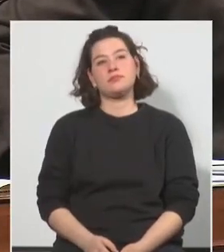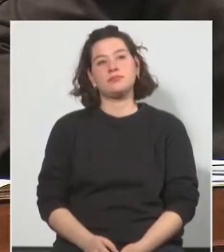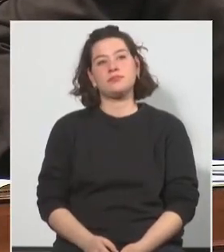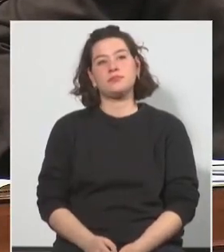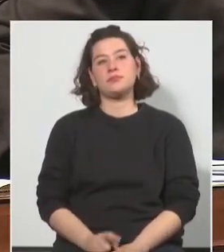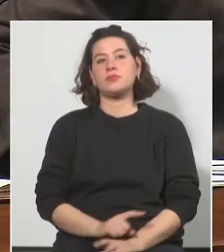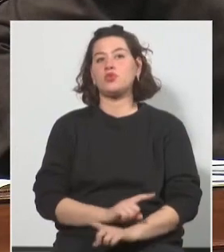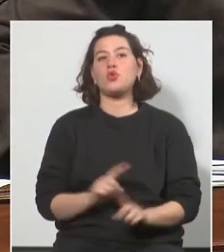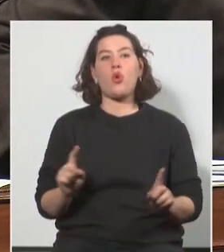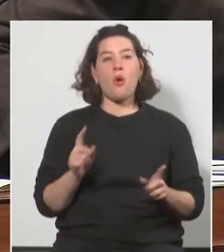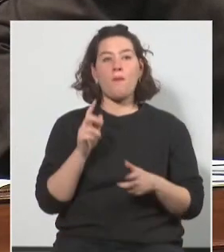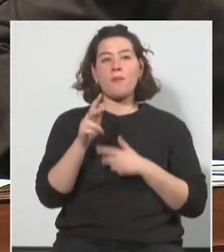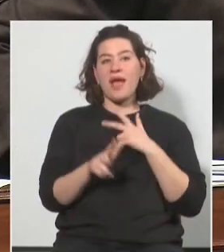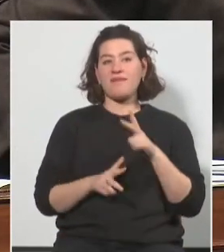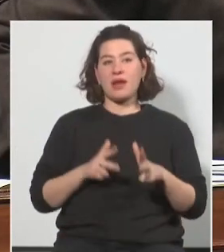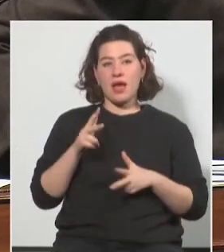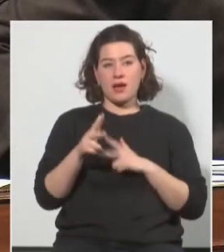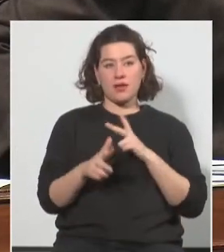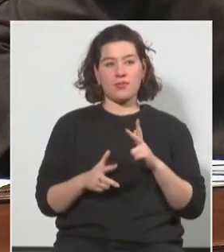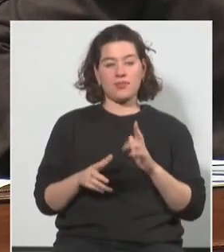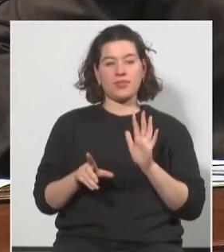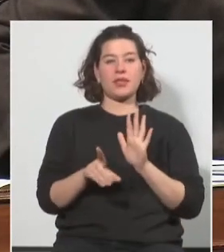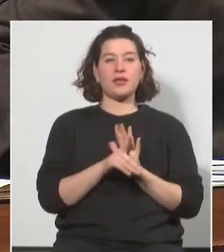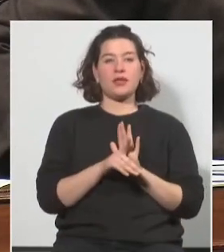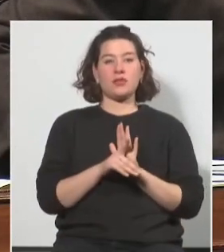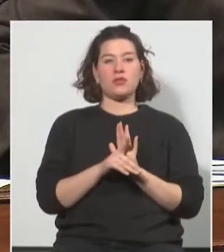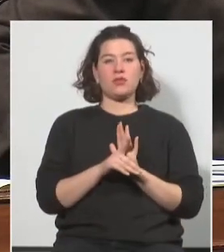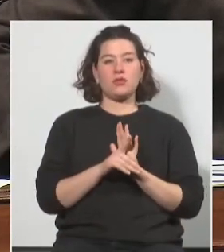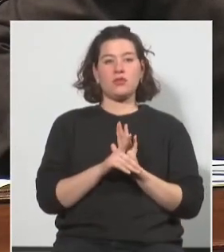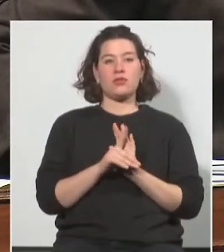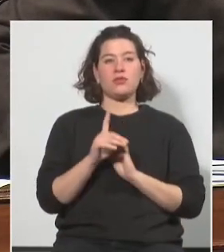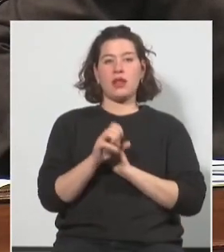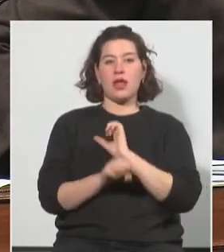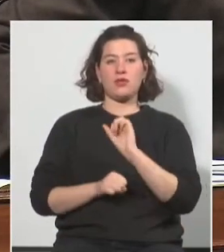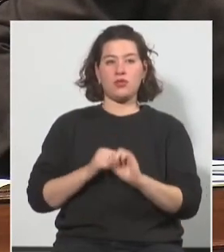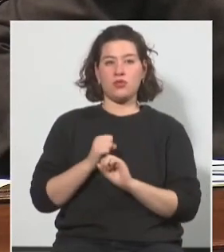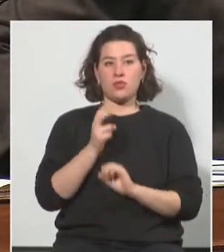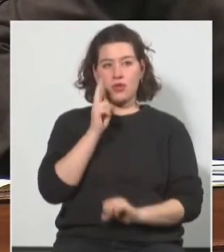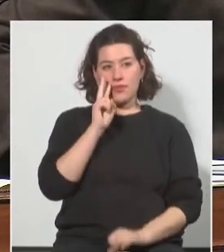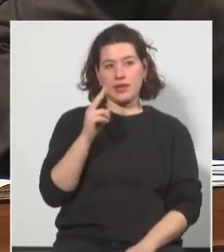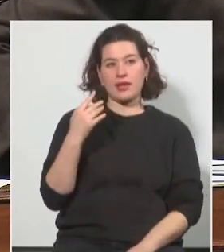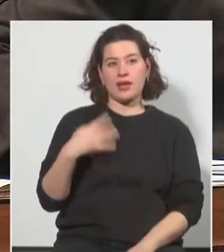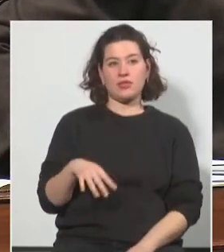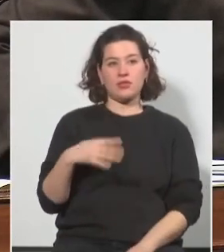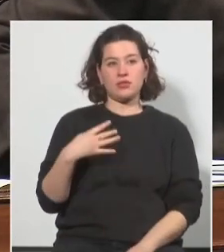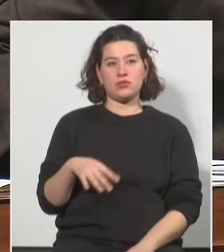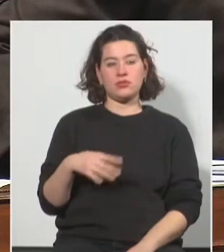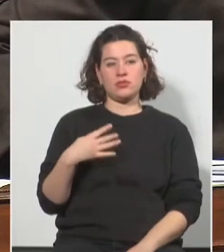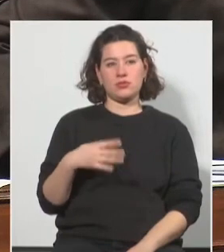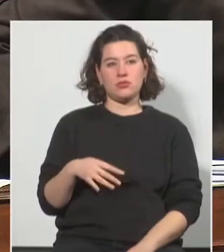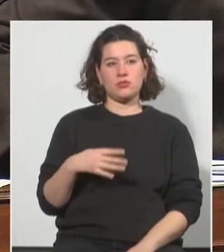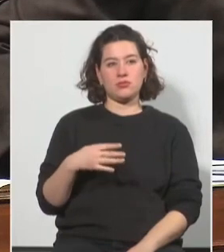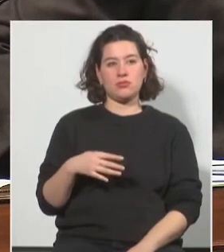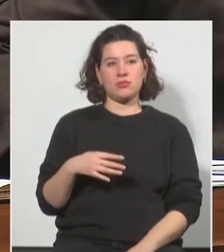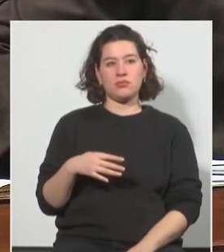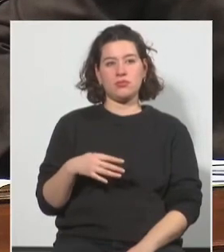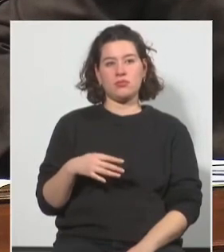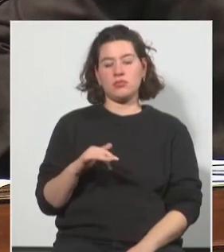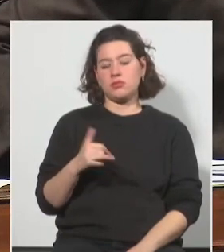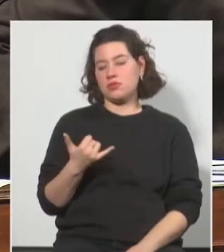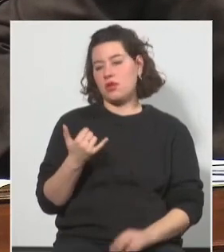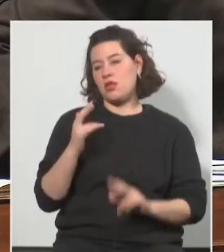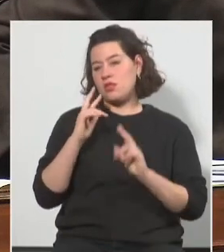No me voy a referir al decreto del año 14 porque ha sido más que